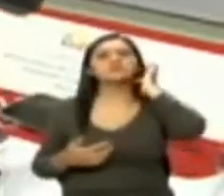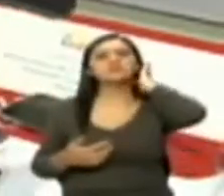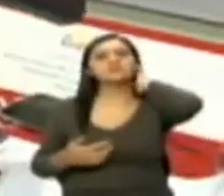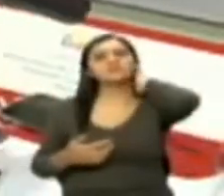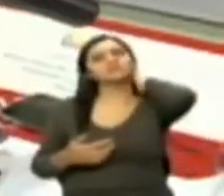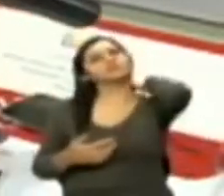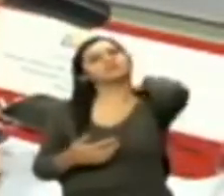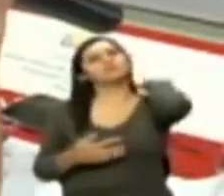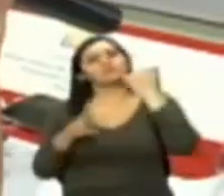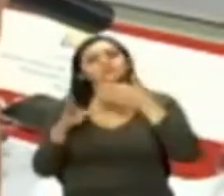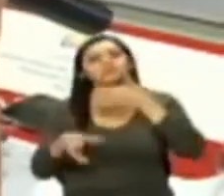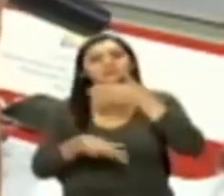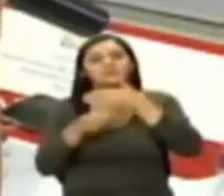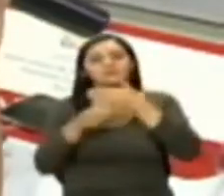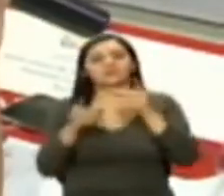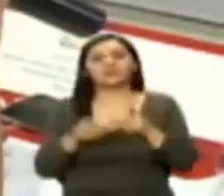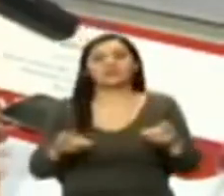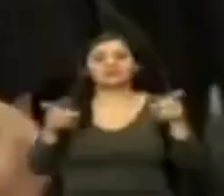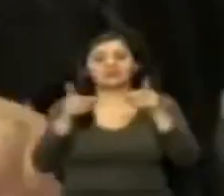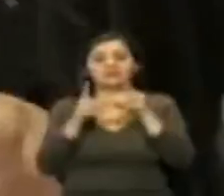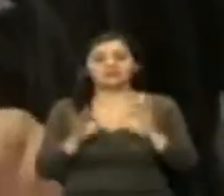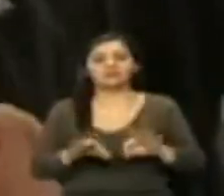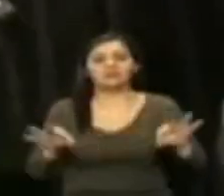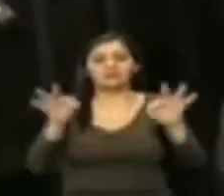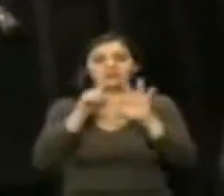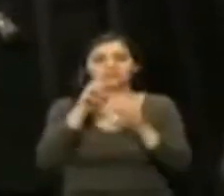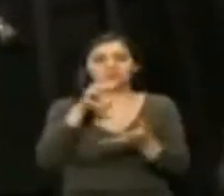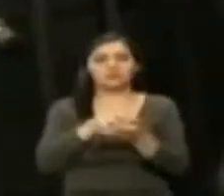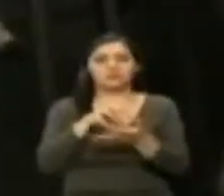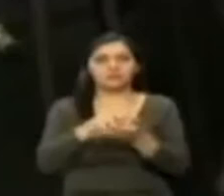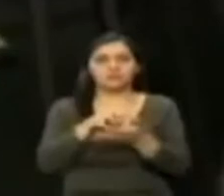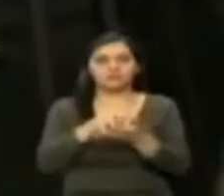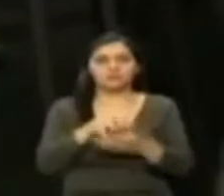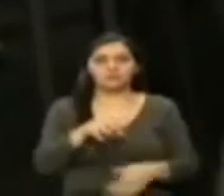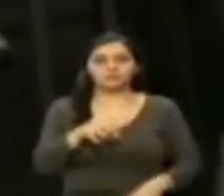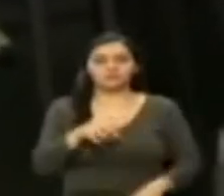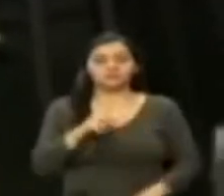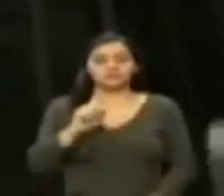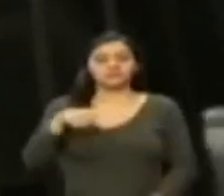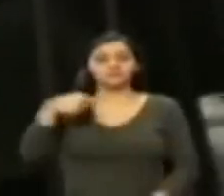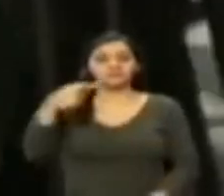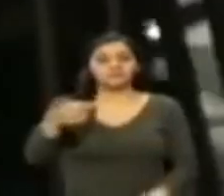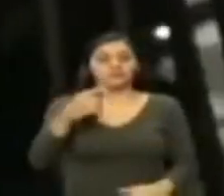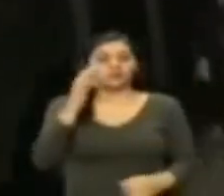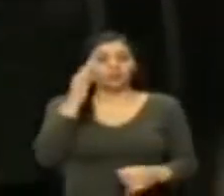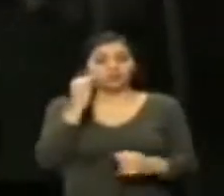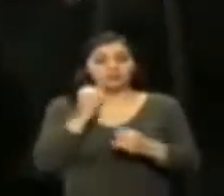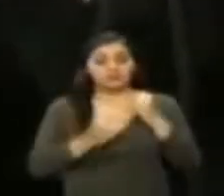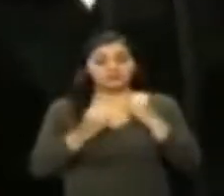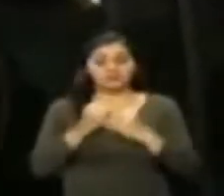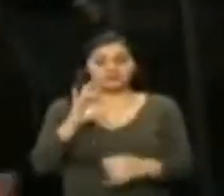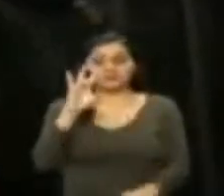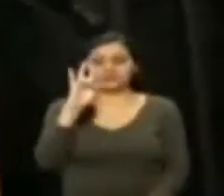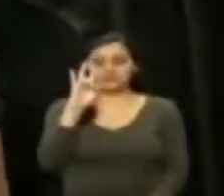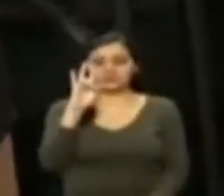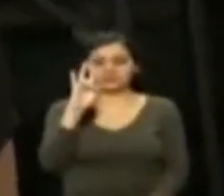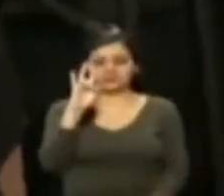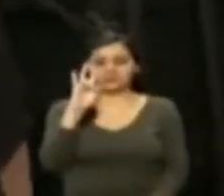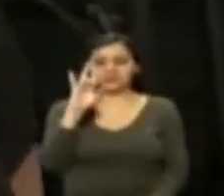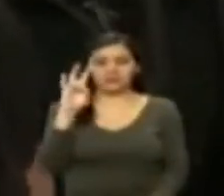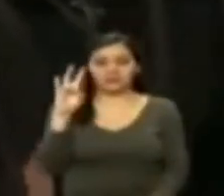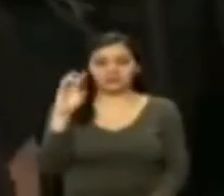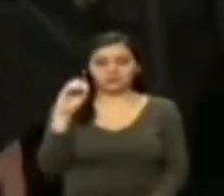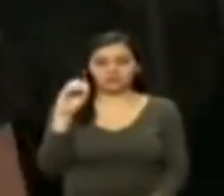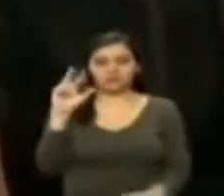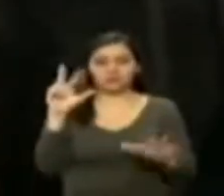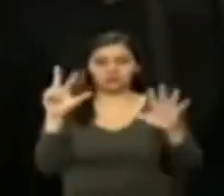Sí, quisiera precisar unos datos importantes para la provincia. Señor presidente, en el último examen, 708 ciudadanos dieron